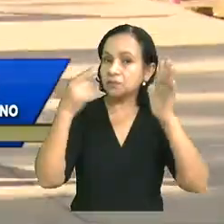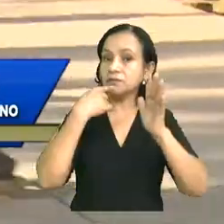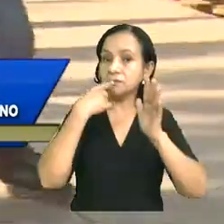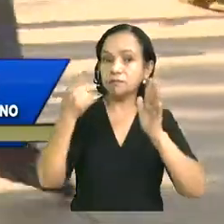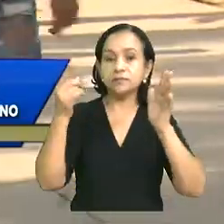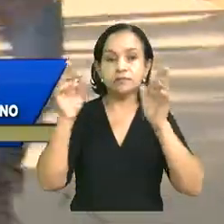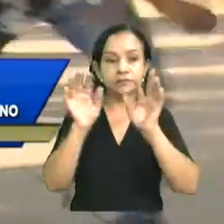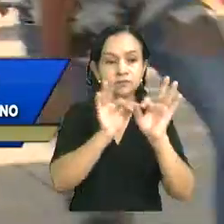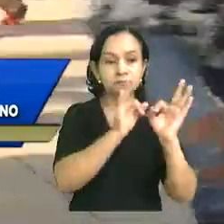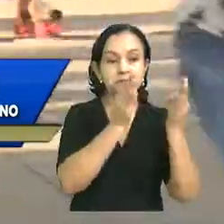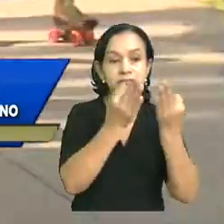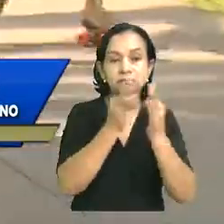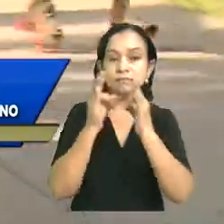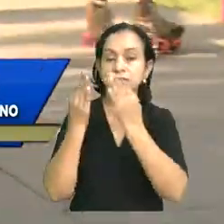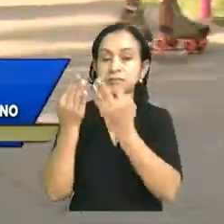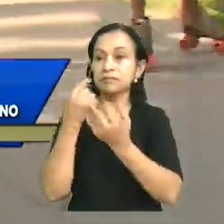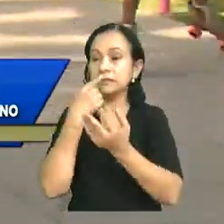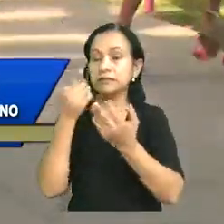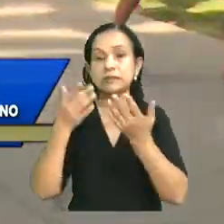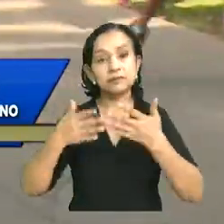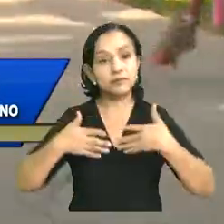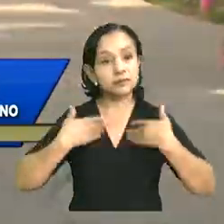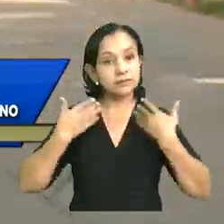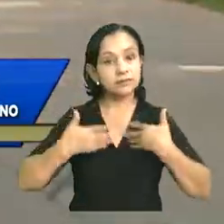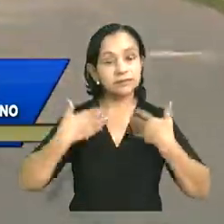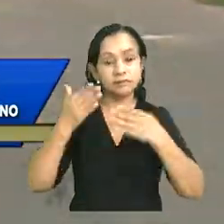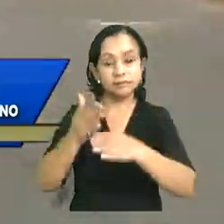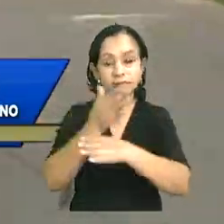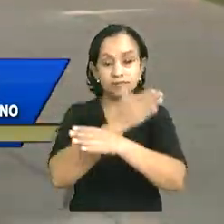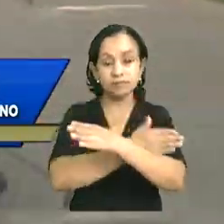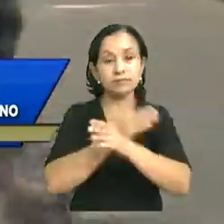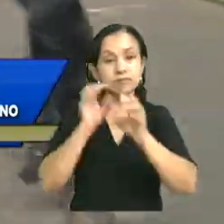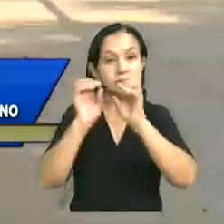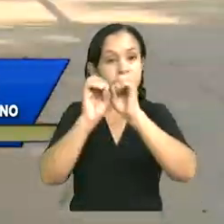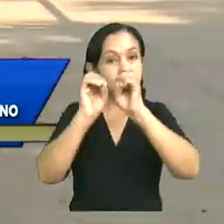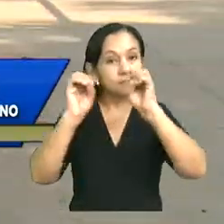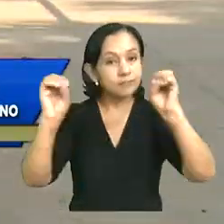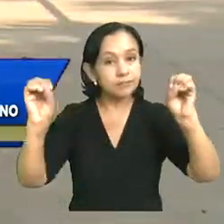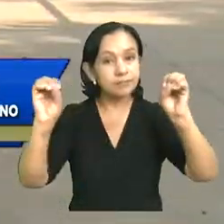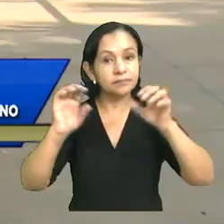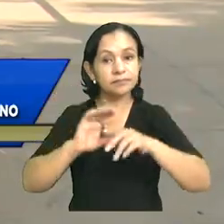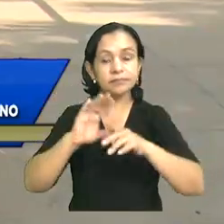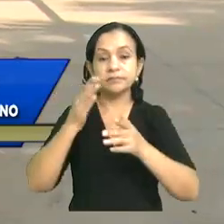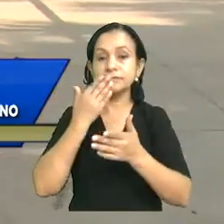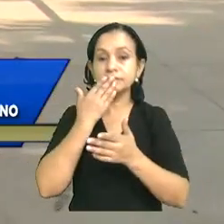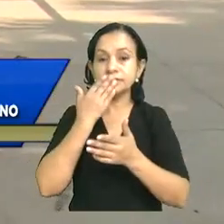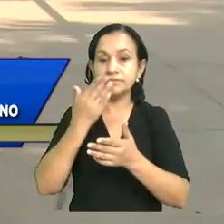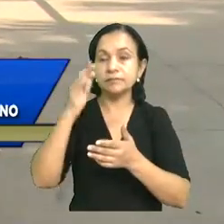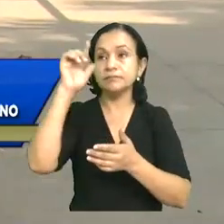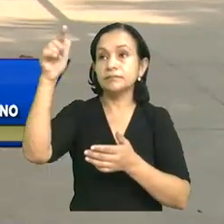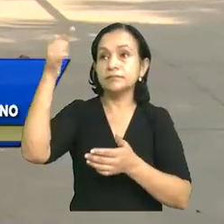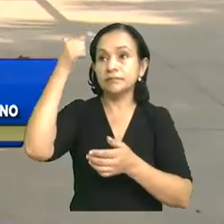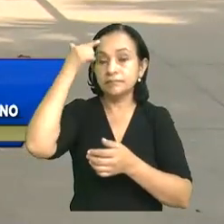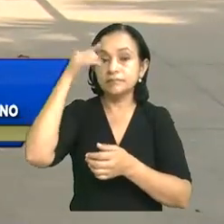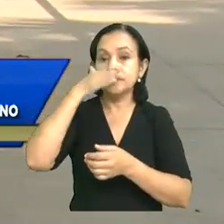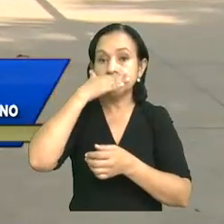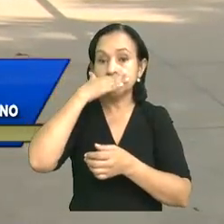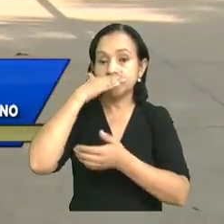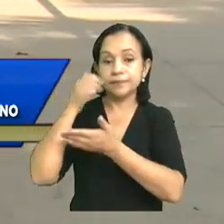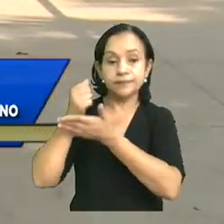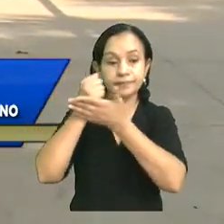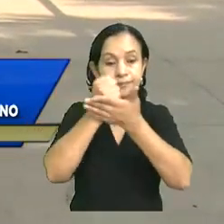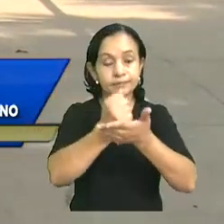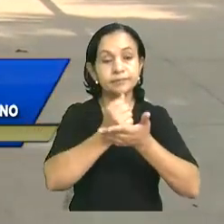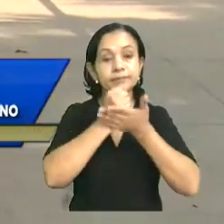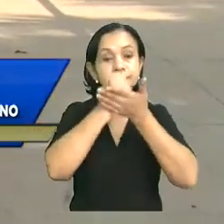realmente por las familias. Son espacios que antes no los tenían, pero con nuestro buen gobierno, en realidad ya, como podemos ver